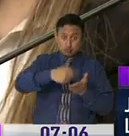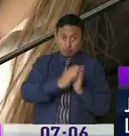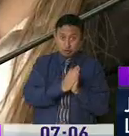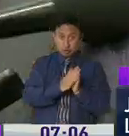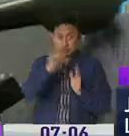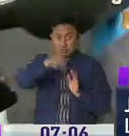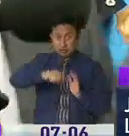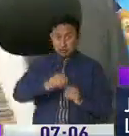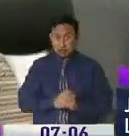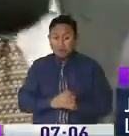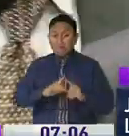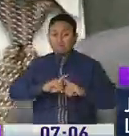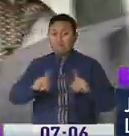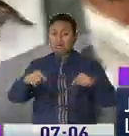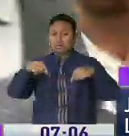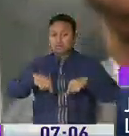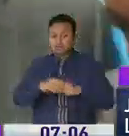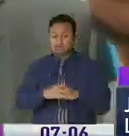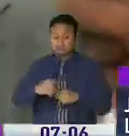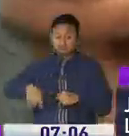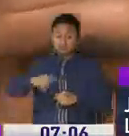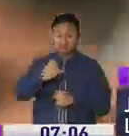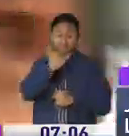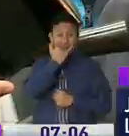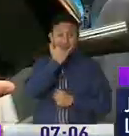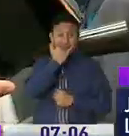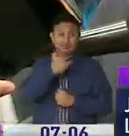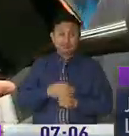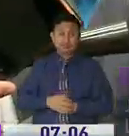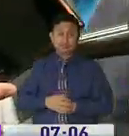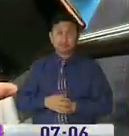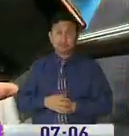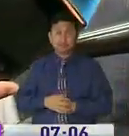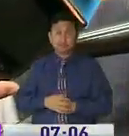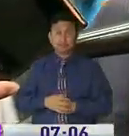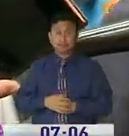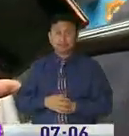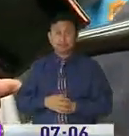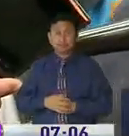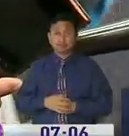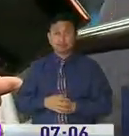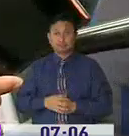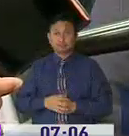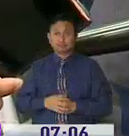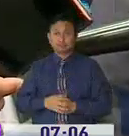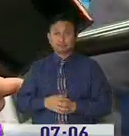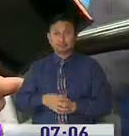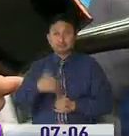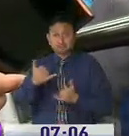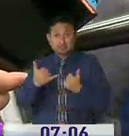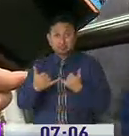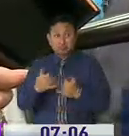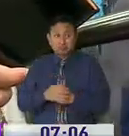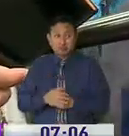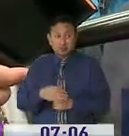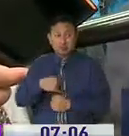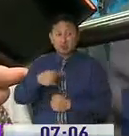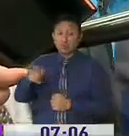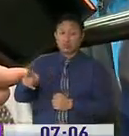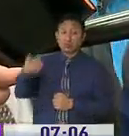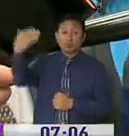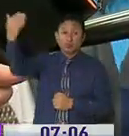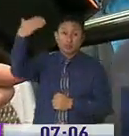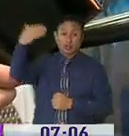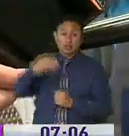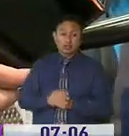se está malinterpretando el tema. Porque me parece terrible que comiencen a decir que el alcalde entra, manipula los